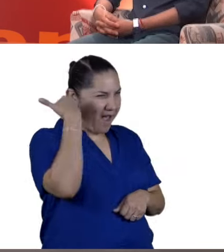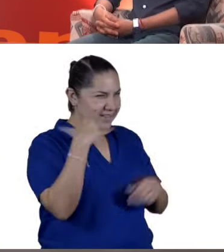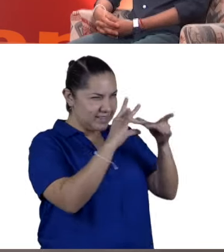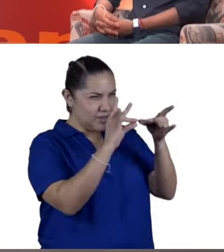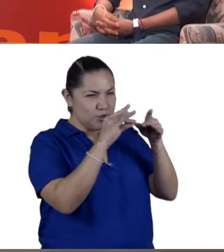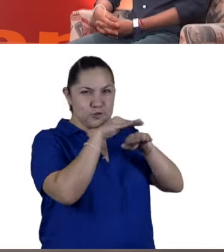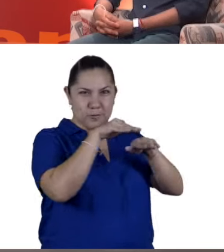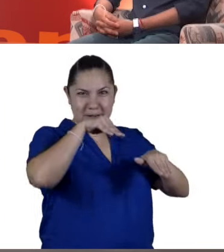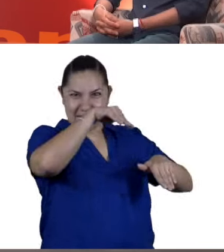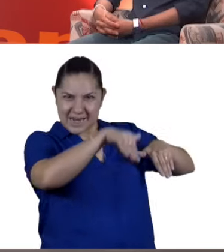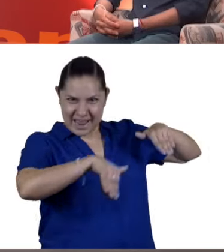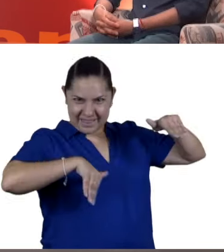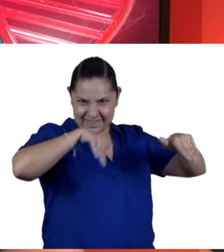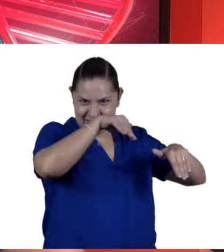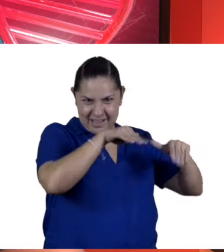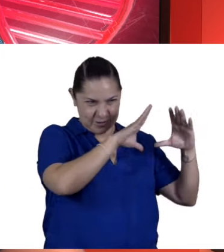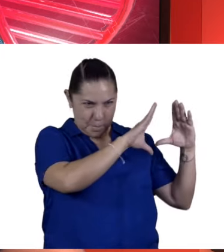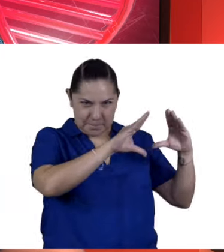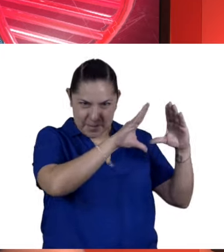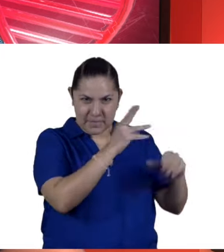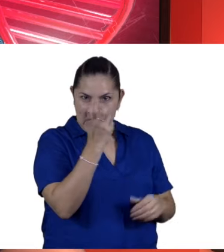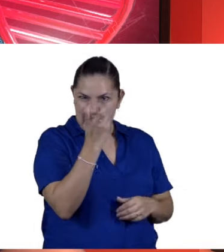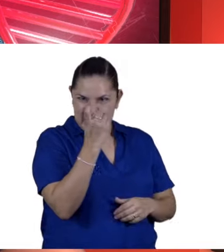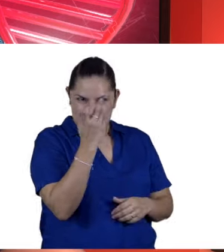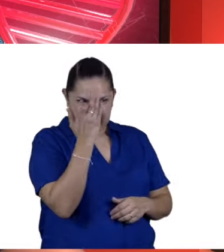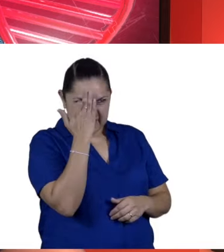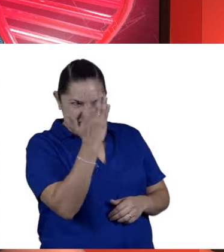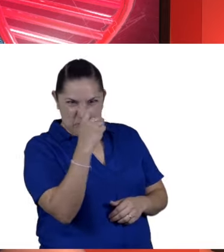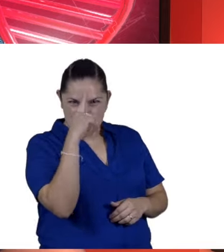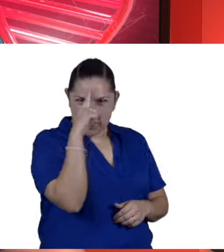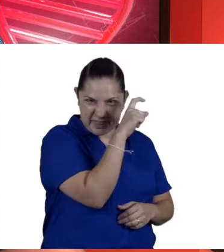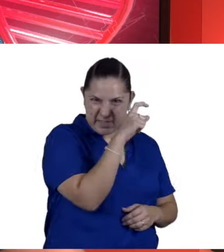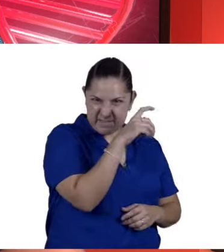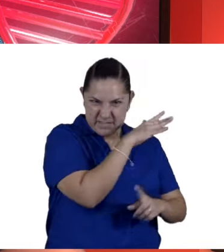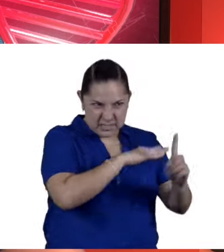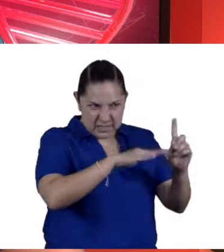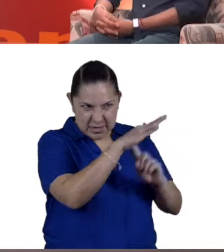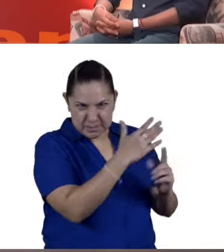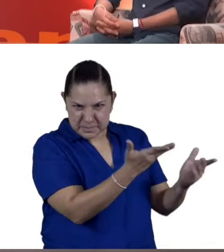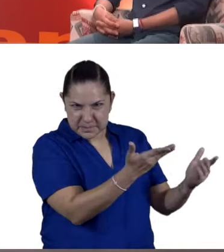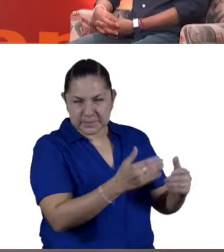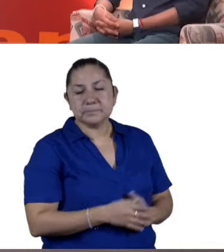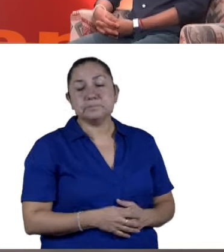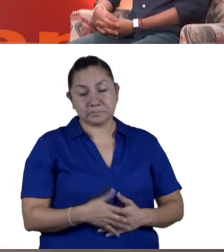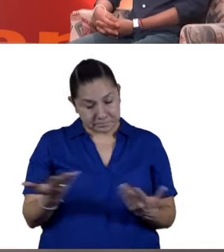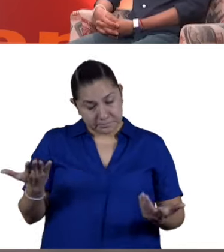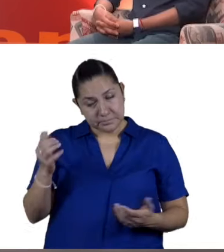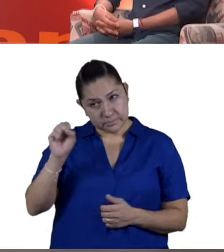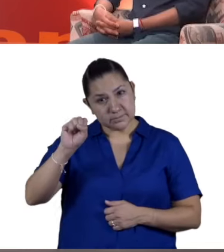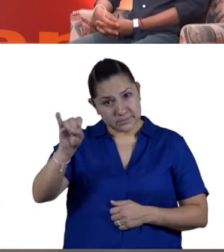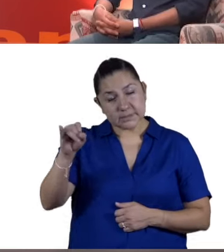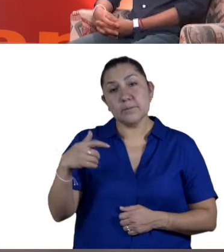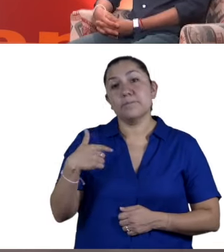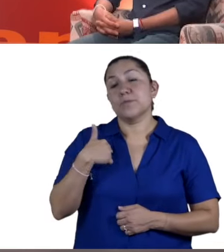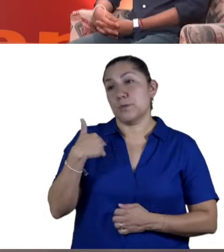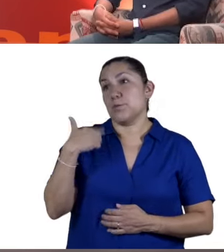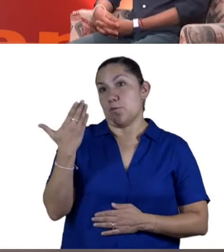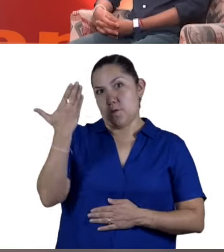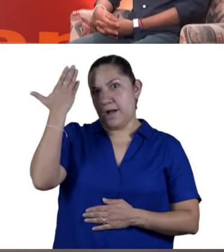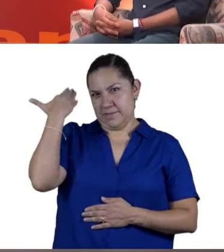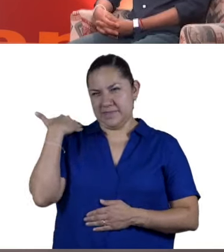sobre las clases de natación que tomabas y cómo de repente era complejo, ¿no? Sí, bueno, como comenté antes,